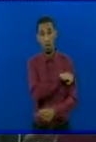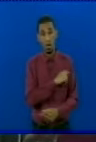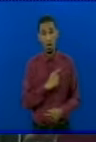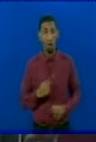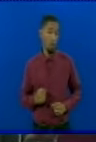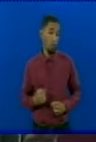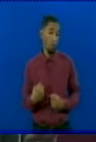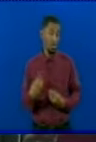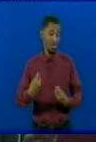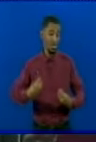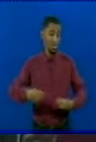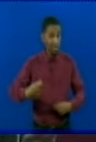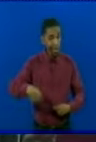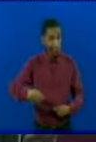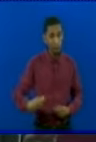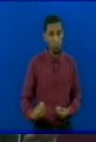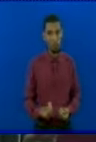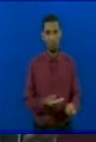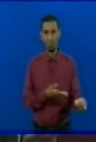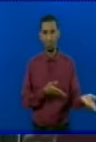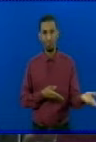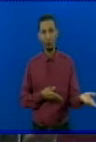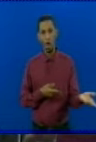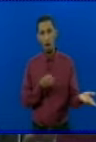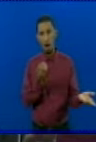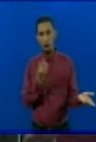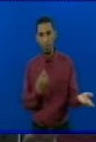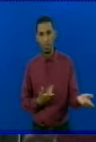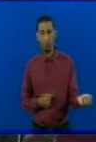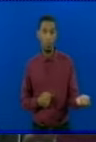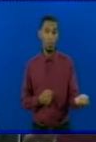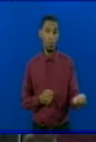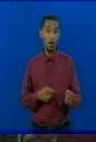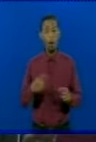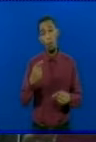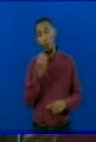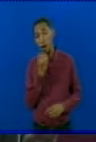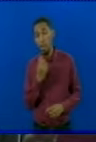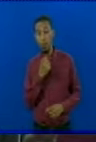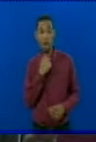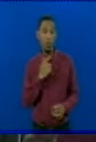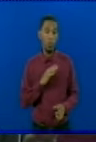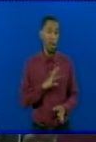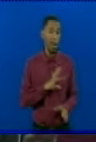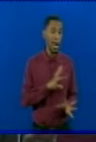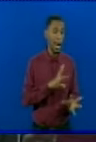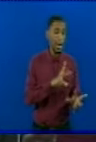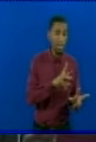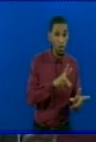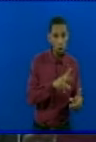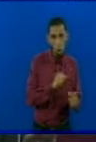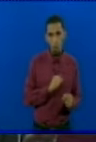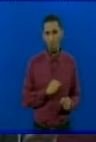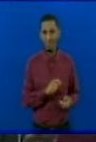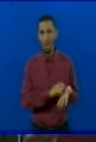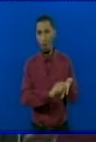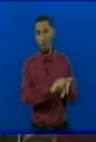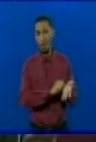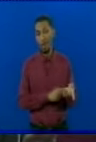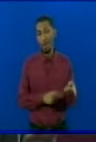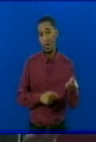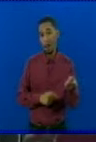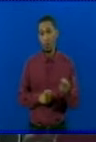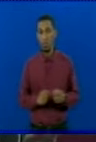que analizar el caso en particular, pero casi seguro derivada de acciones delictivas o externas o internas, de